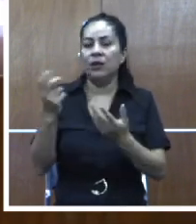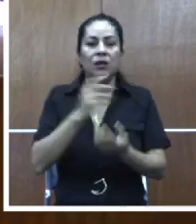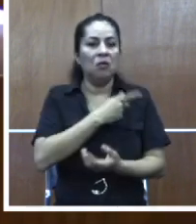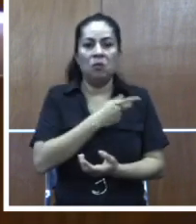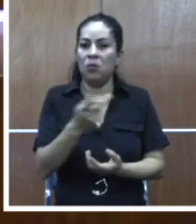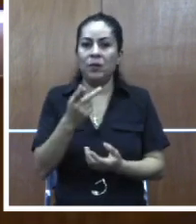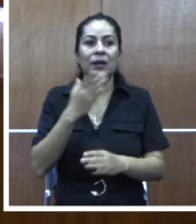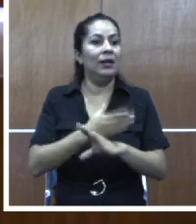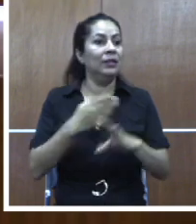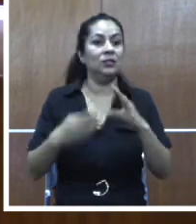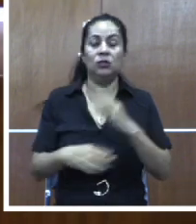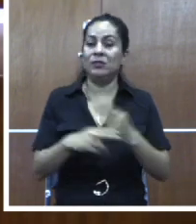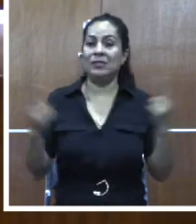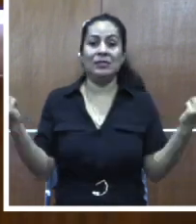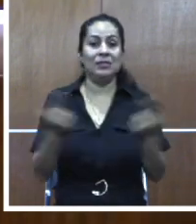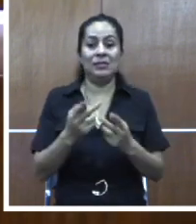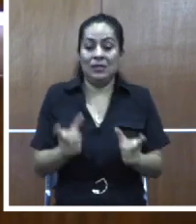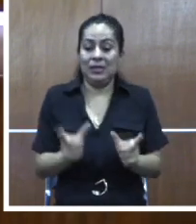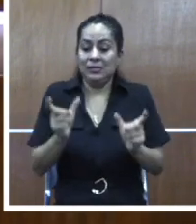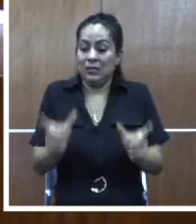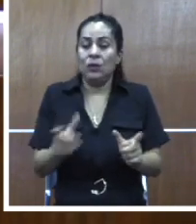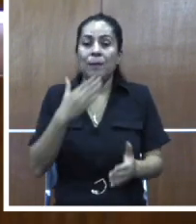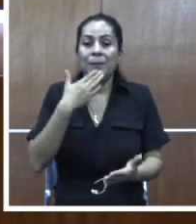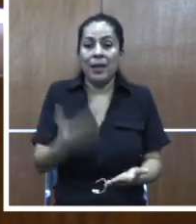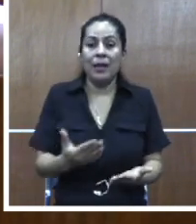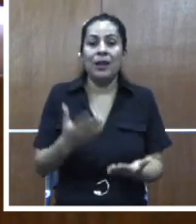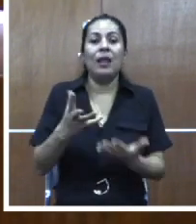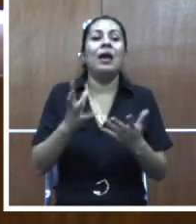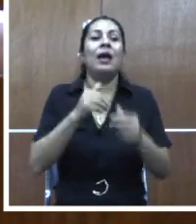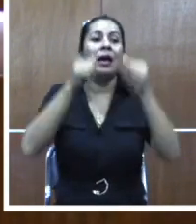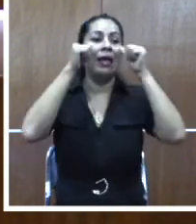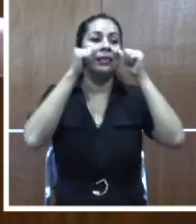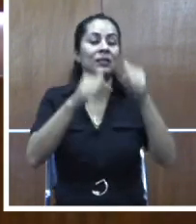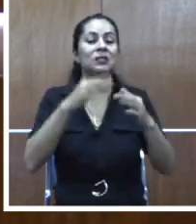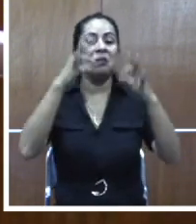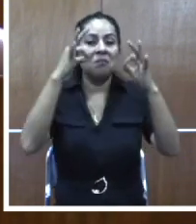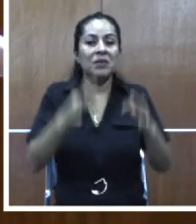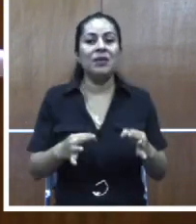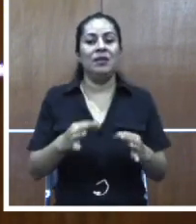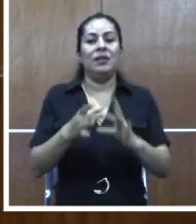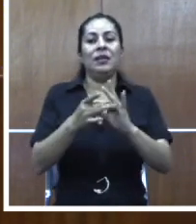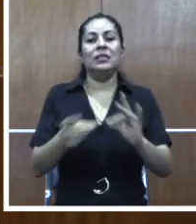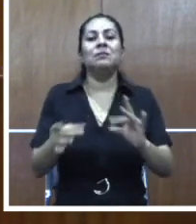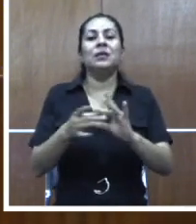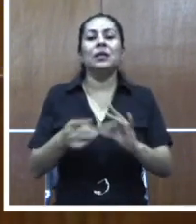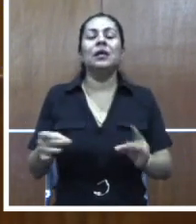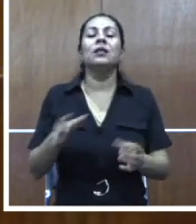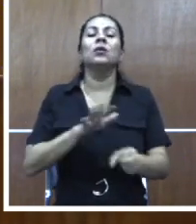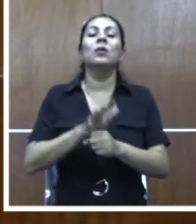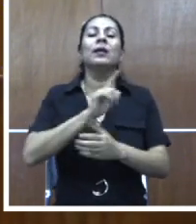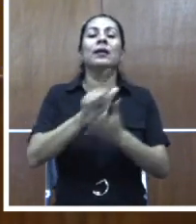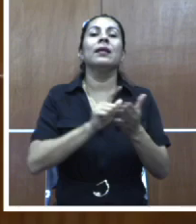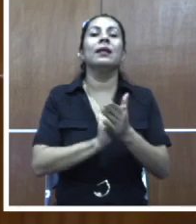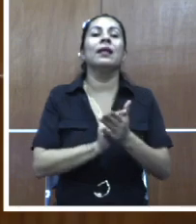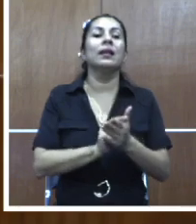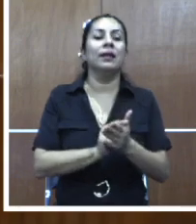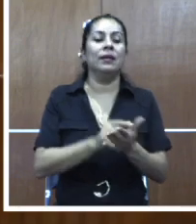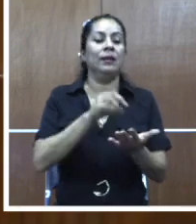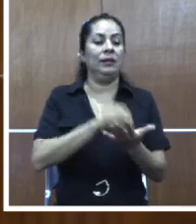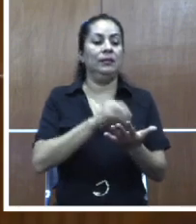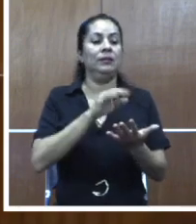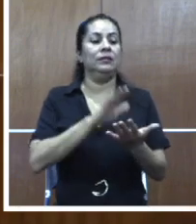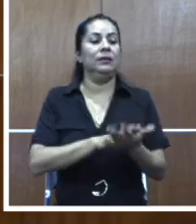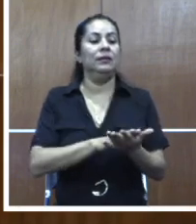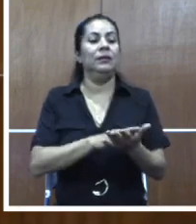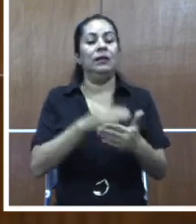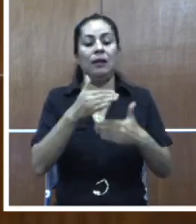recursos necesarios para asegurar la atención integral y de alta calidad, señalando que la ley respectiva establecerá